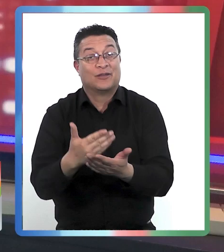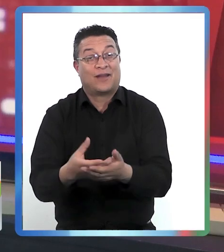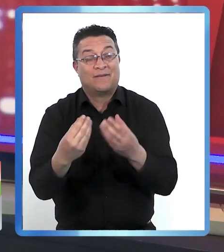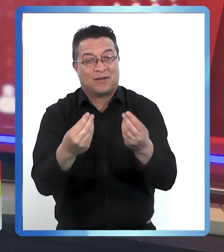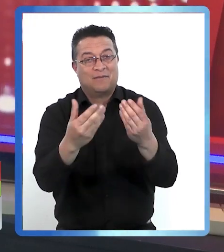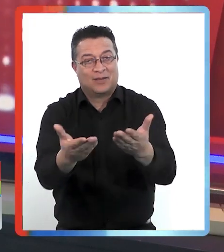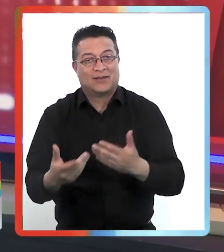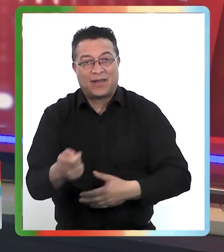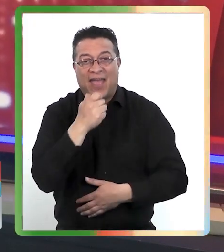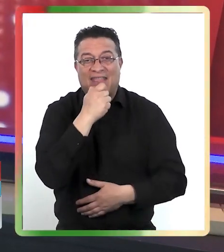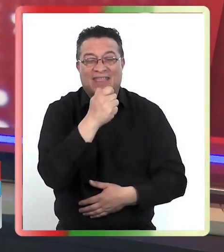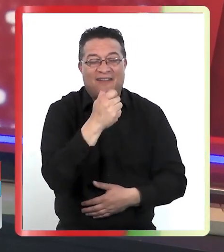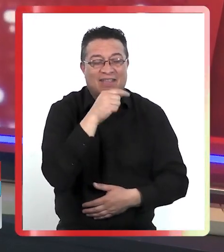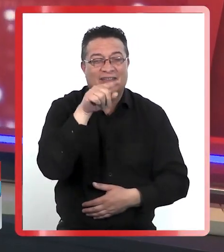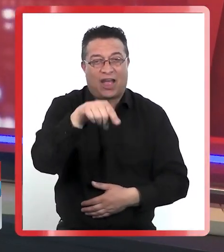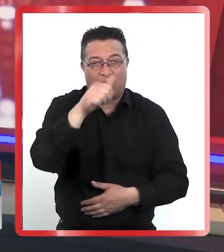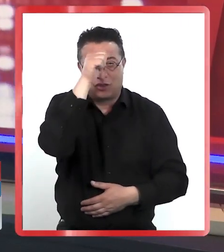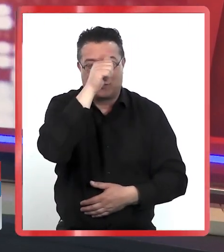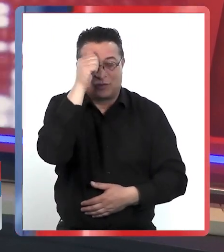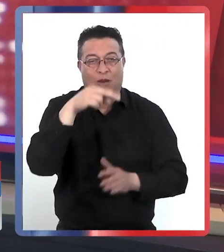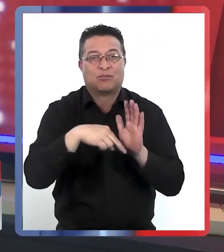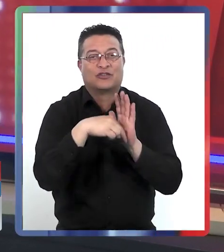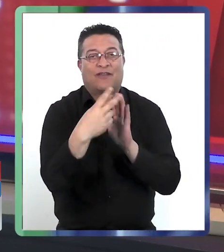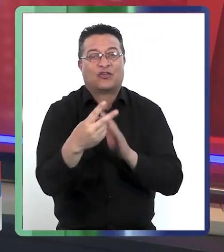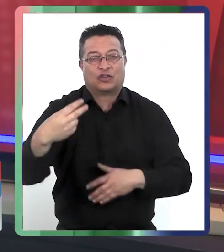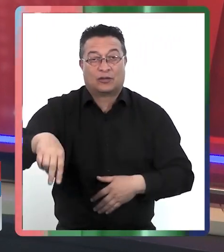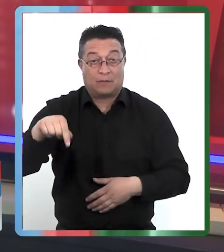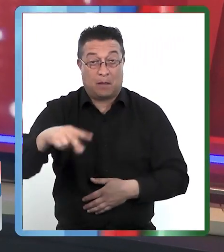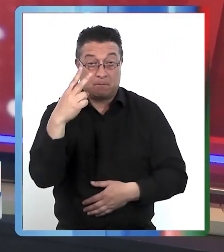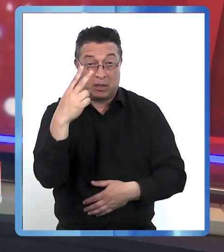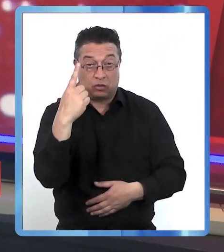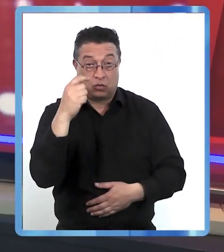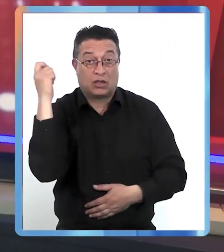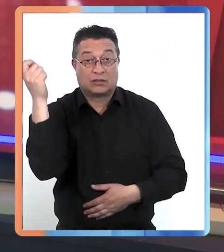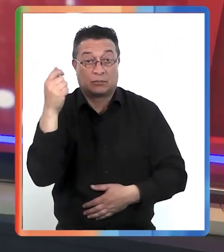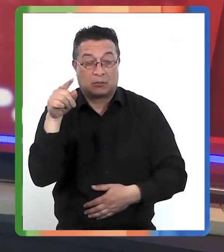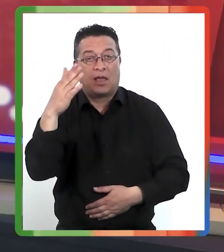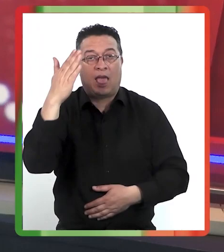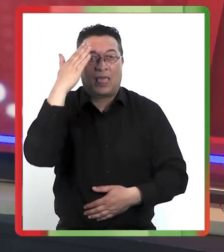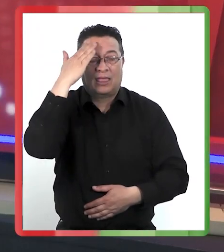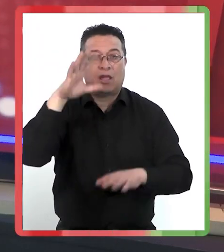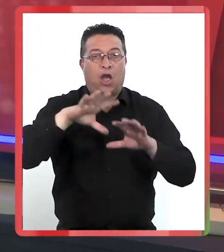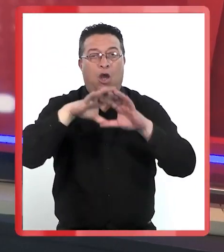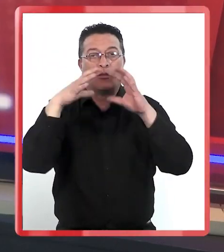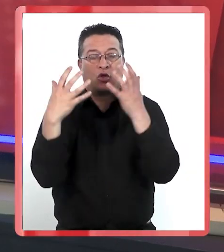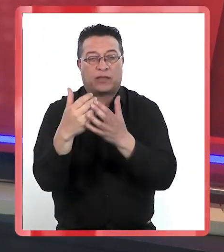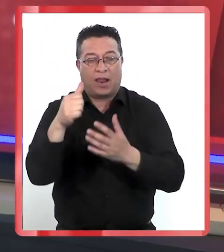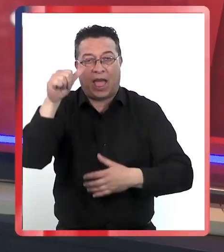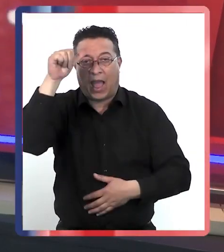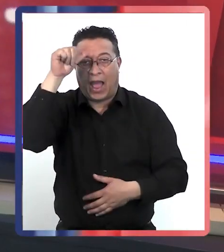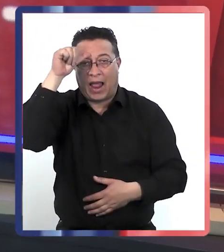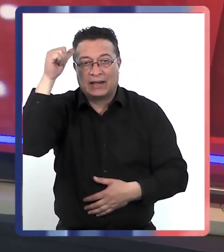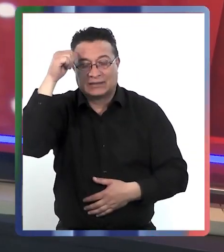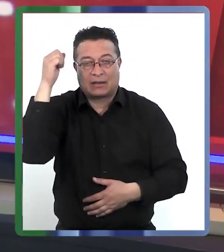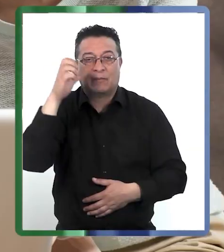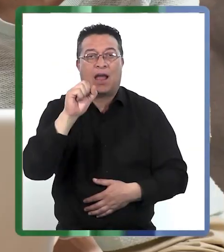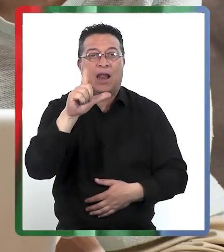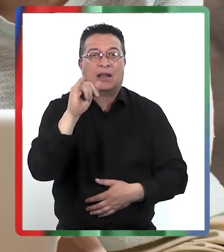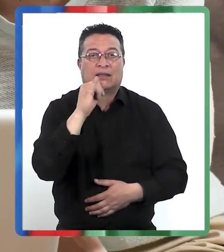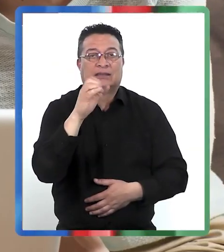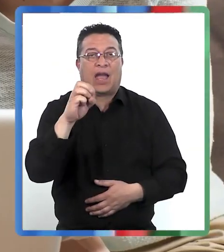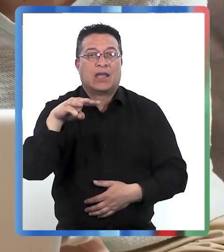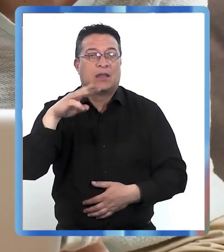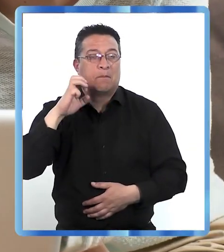Hola, ¿cómo están? Bienvenidos a la entrevista del domingo de Portavoz Noticias. Este 21 de septiembre se conmemoró el Día Mundial del Alzheimer, una